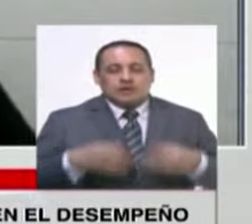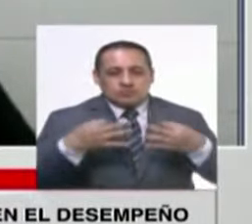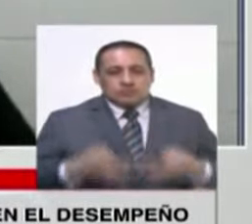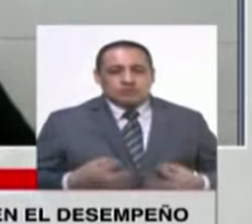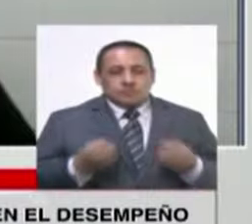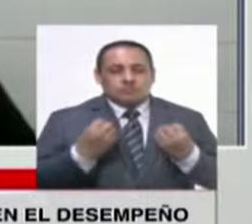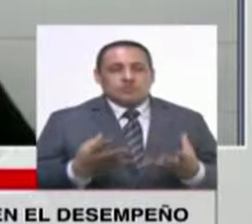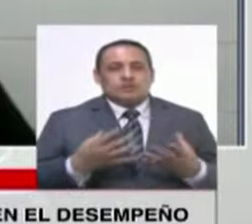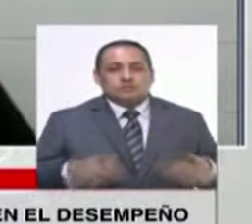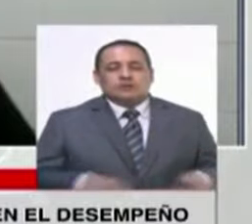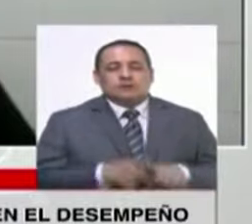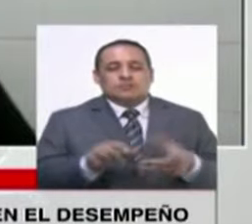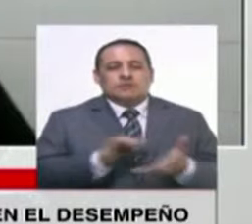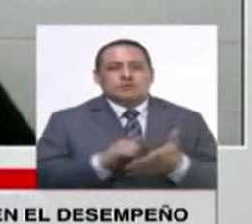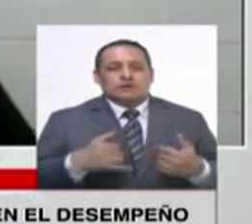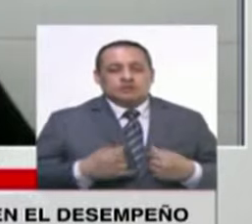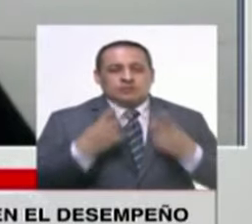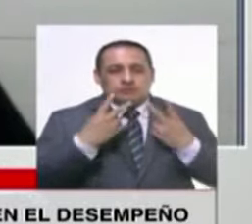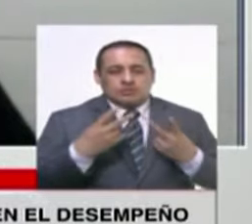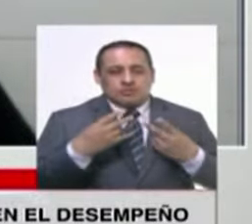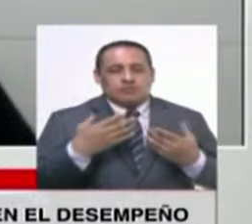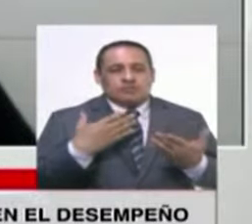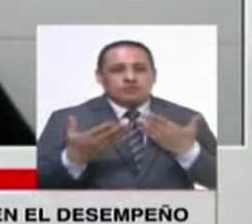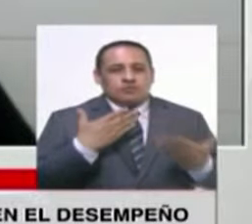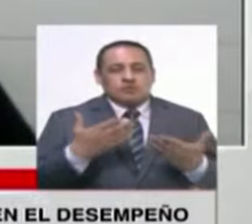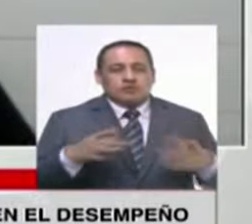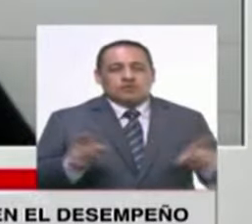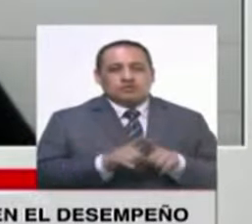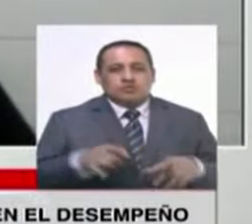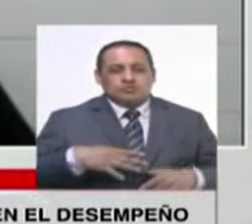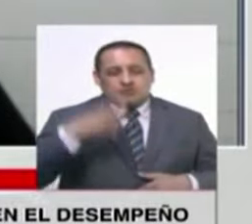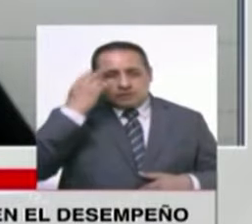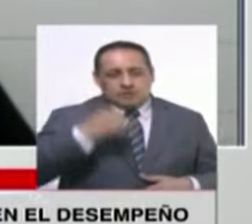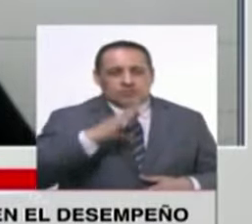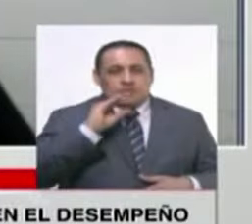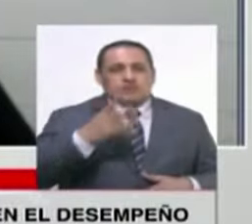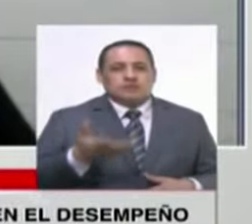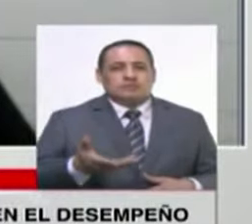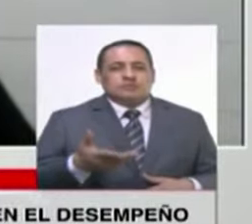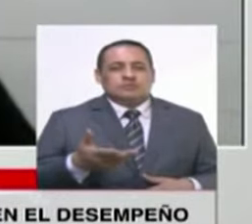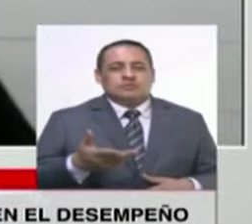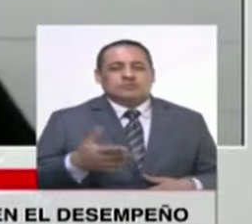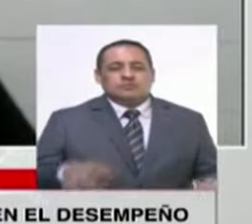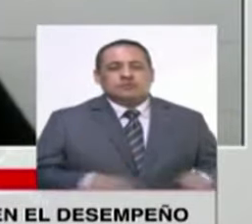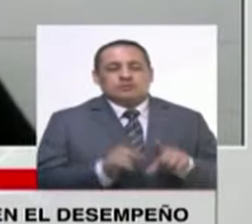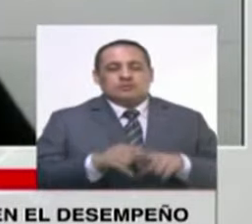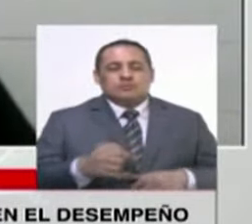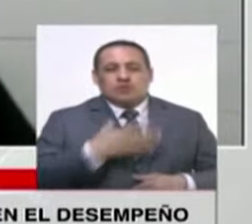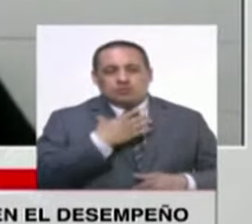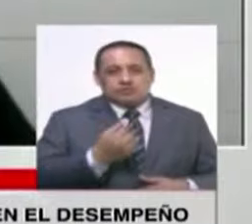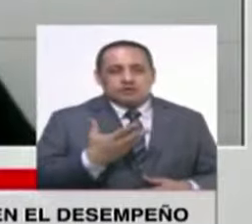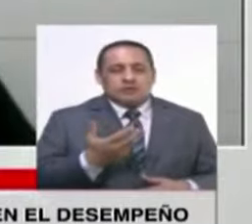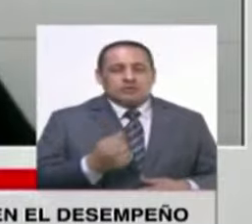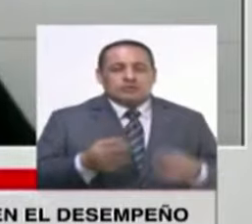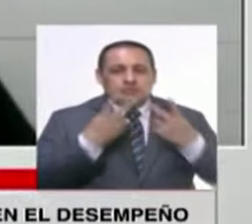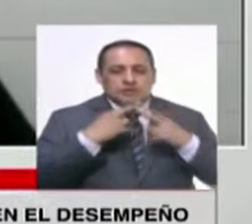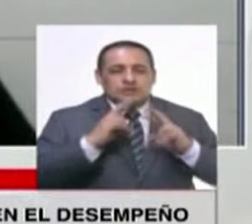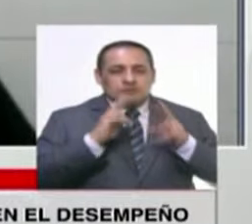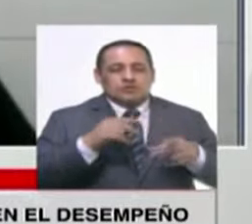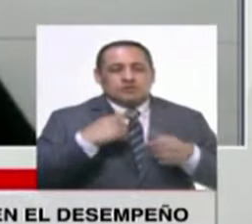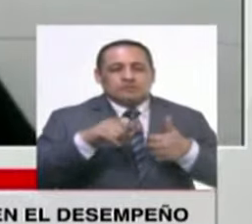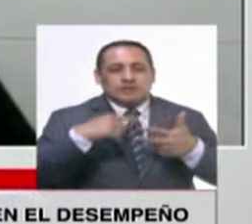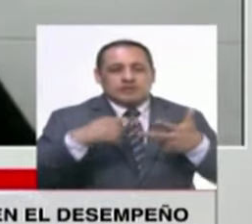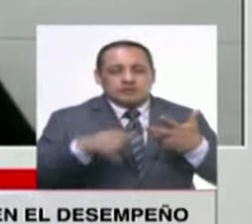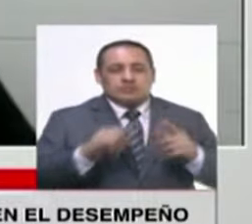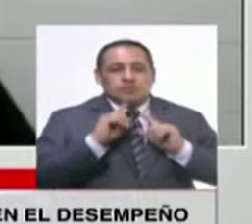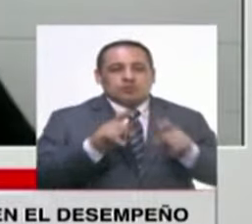bien, porque yo en fondo no lo creo lo que viene haciendo. Me hubiera gustado que me responda a las